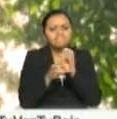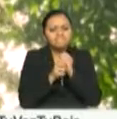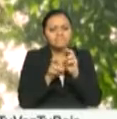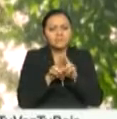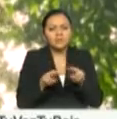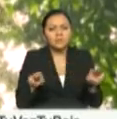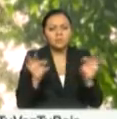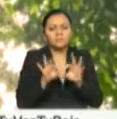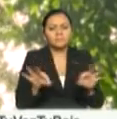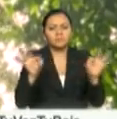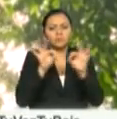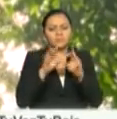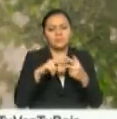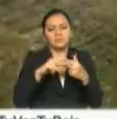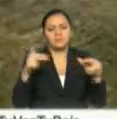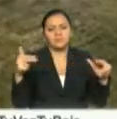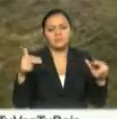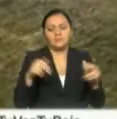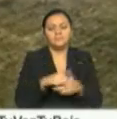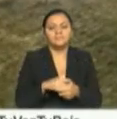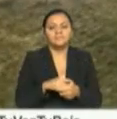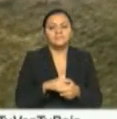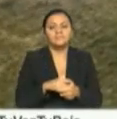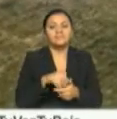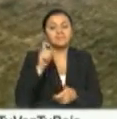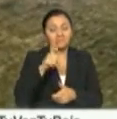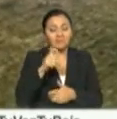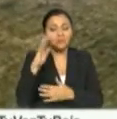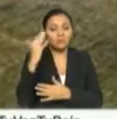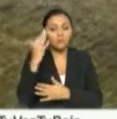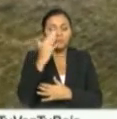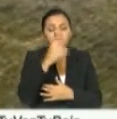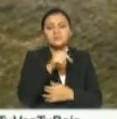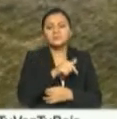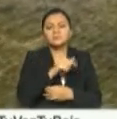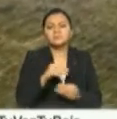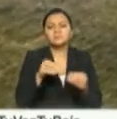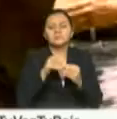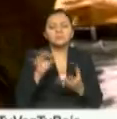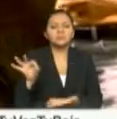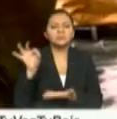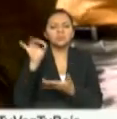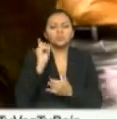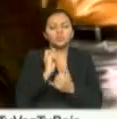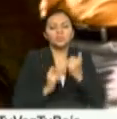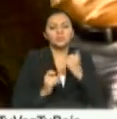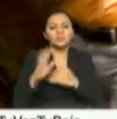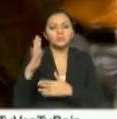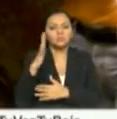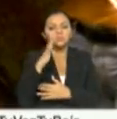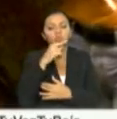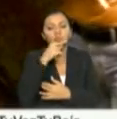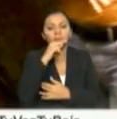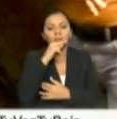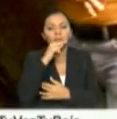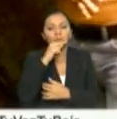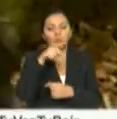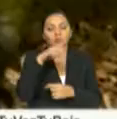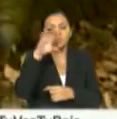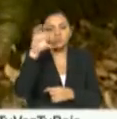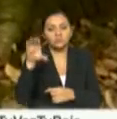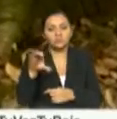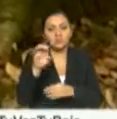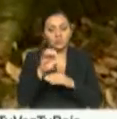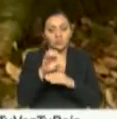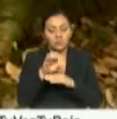más importantes de la región. Lo que es el Bosque La Perla es el último representante de lo que fue el bosque húmedo de la costa